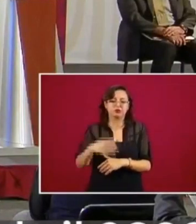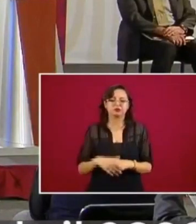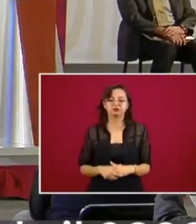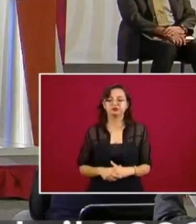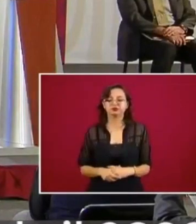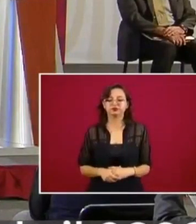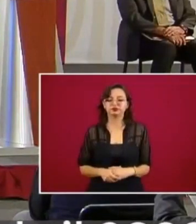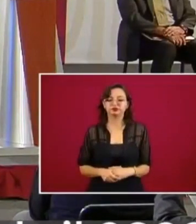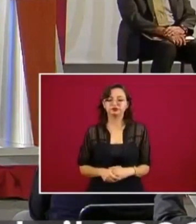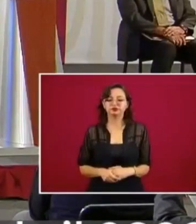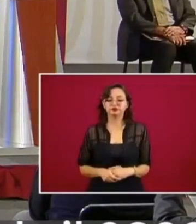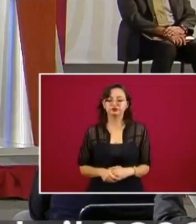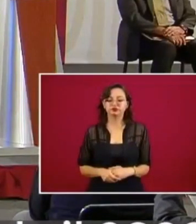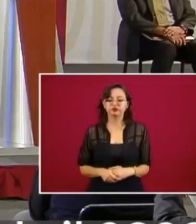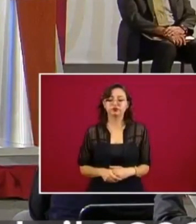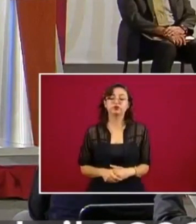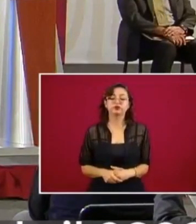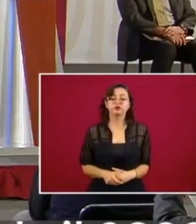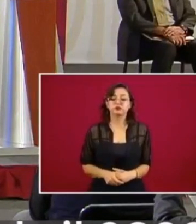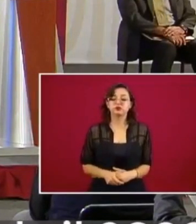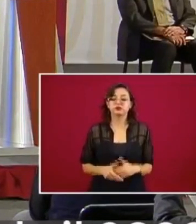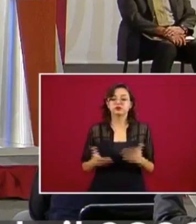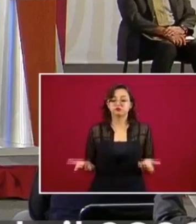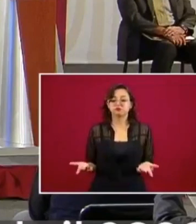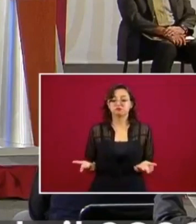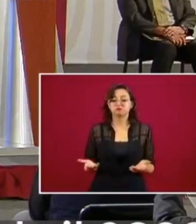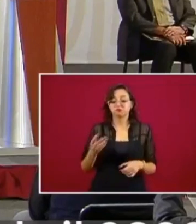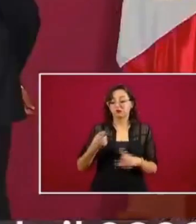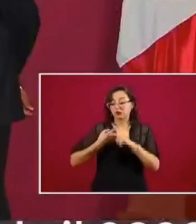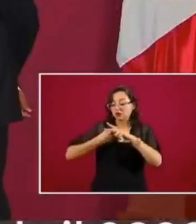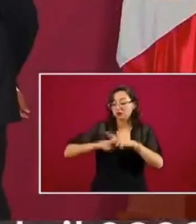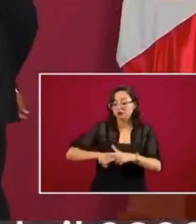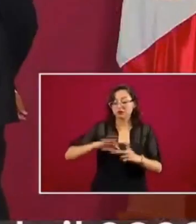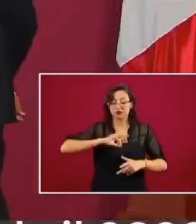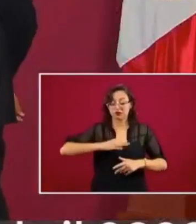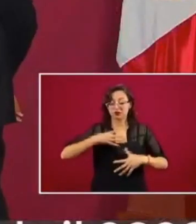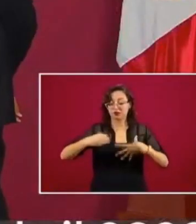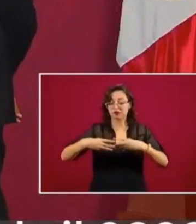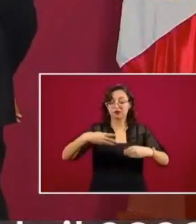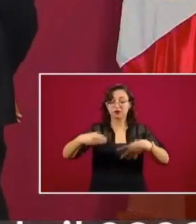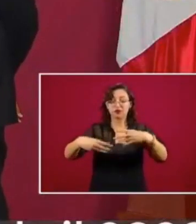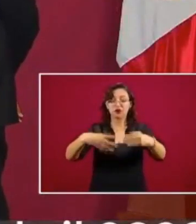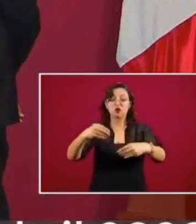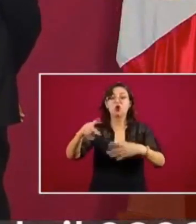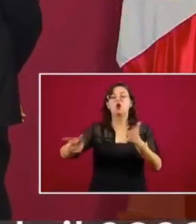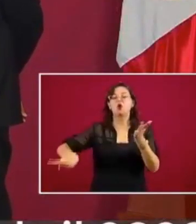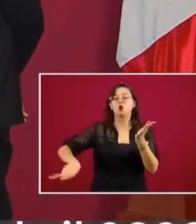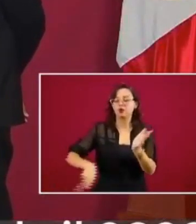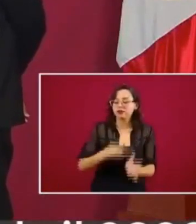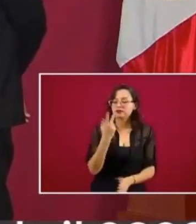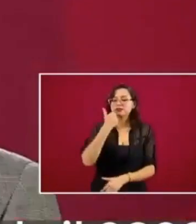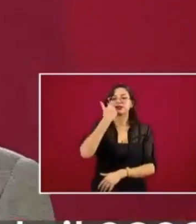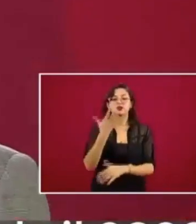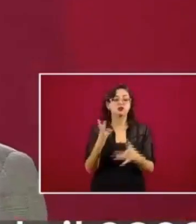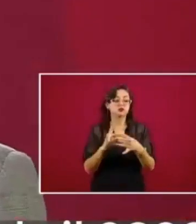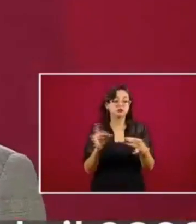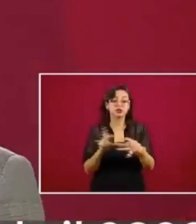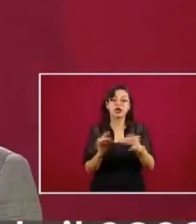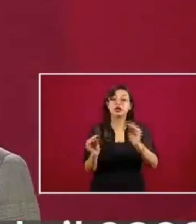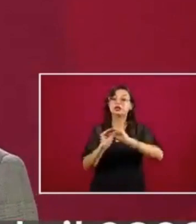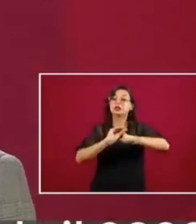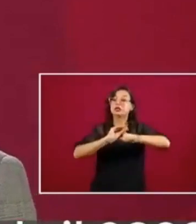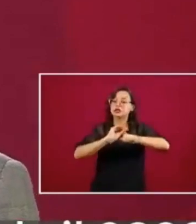Esta es la predicción para este primer ciclo. Insisto, quiero dejarlo extremadamente claro, si